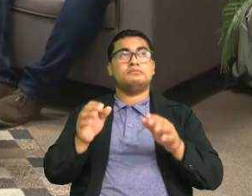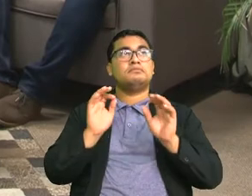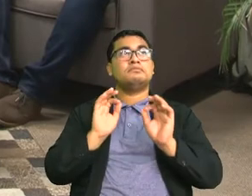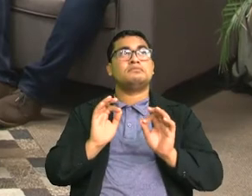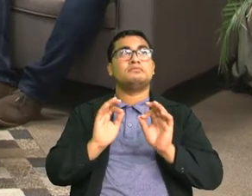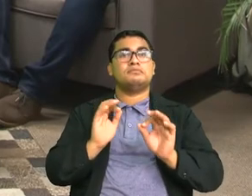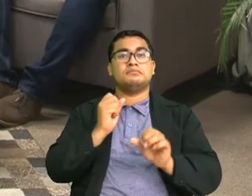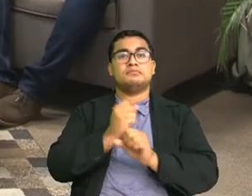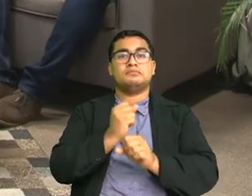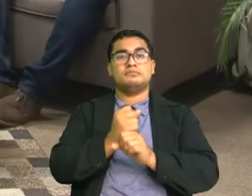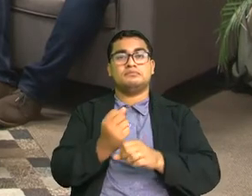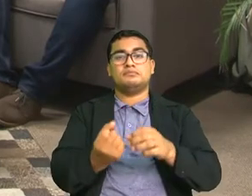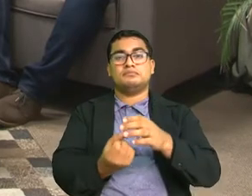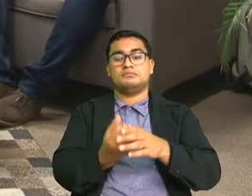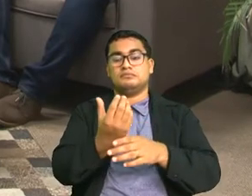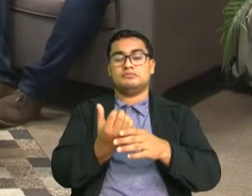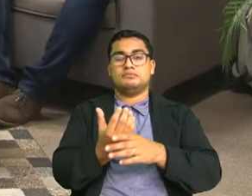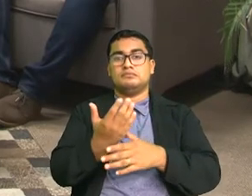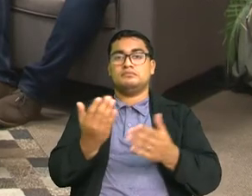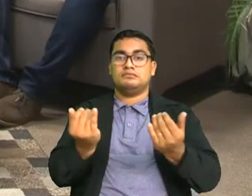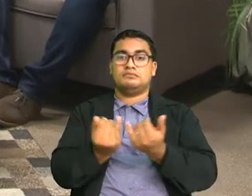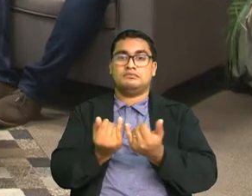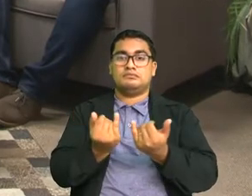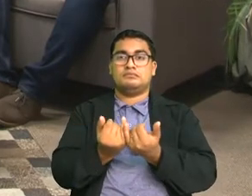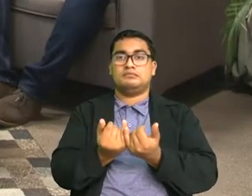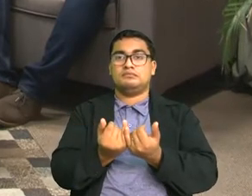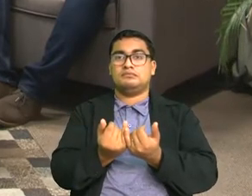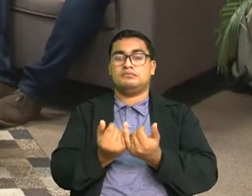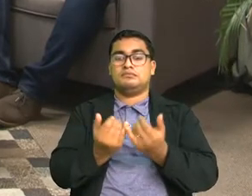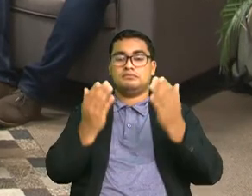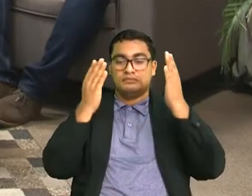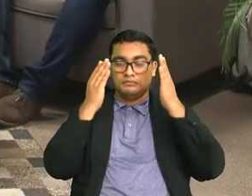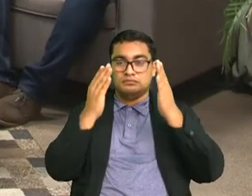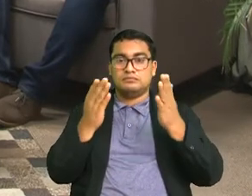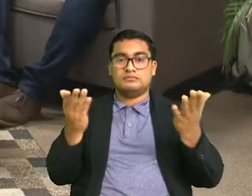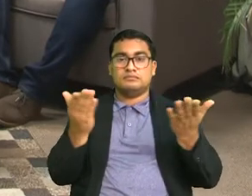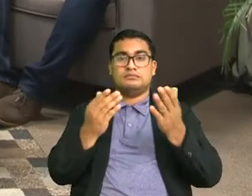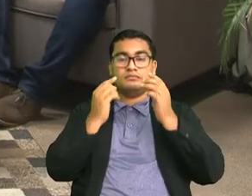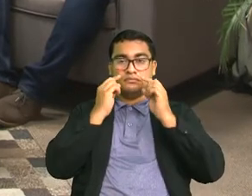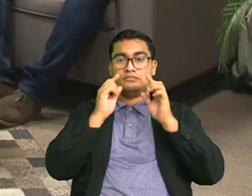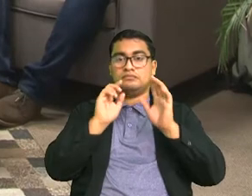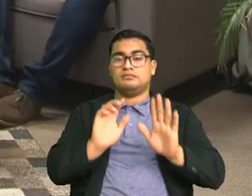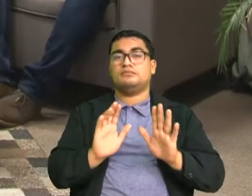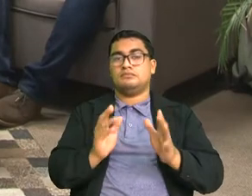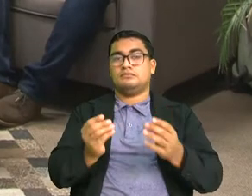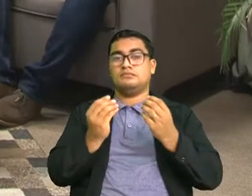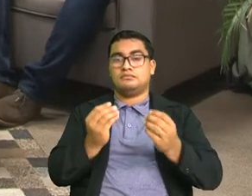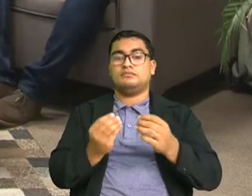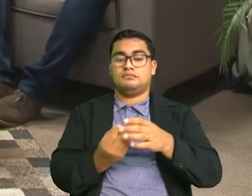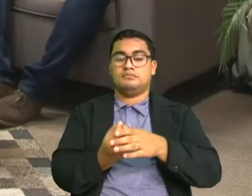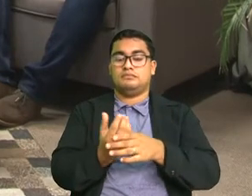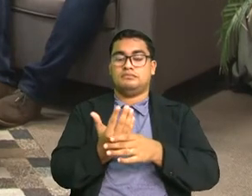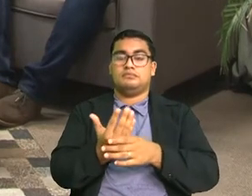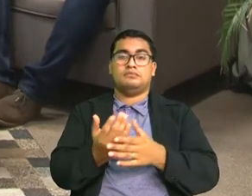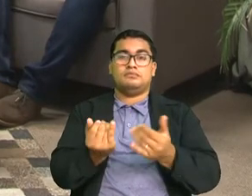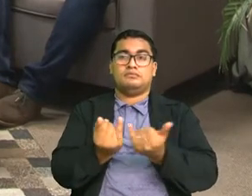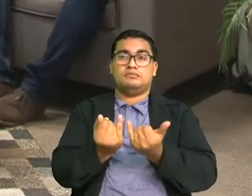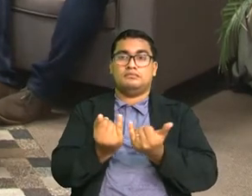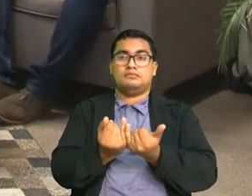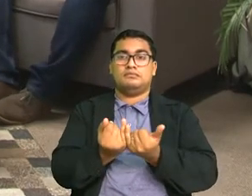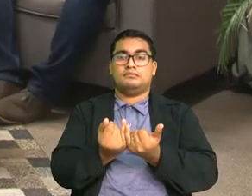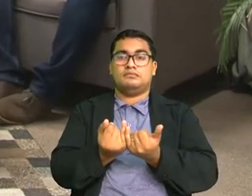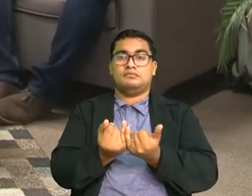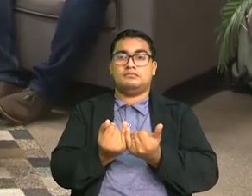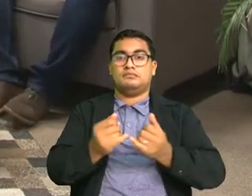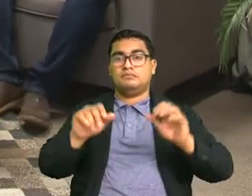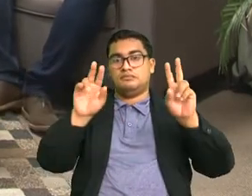sistema de producción estamos de igual manera orientado y encaminado a cuidar esta cosecha nosotros estamos pendientes también del